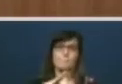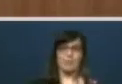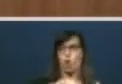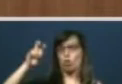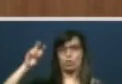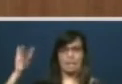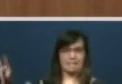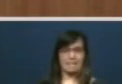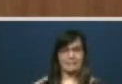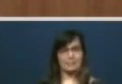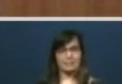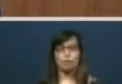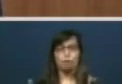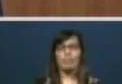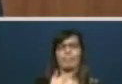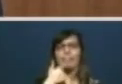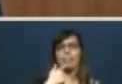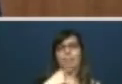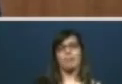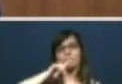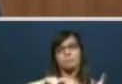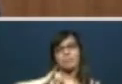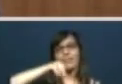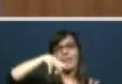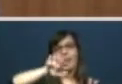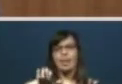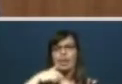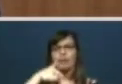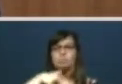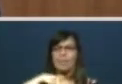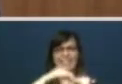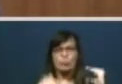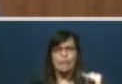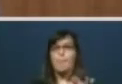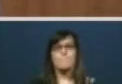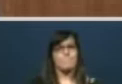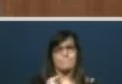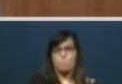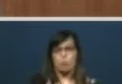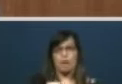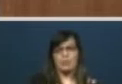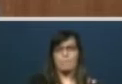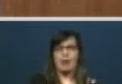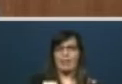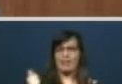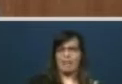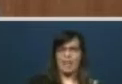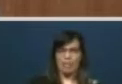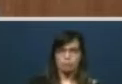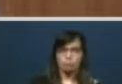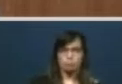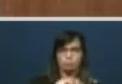de vida del ine nos sitúa como una de las comunidades con menor desigualdad en la distribución de la riqueza y nos atribuye unas tasas de pobreza